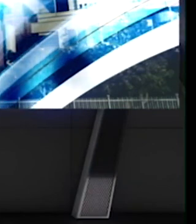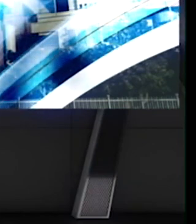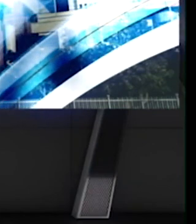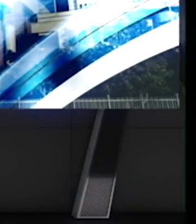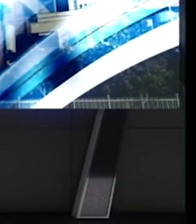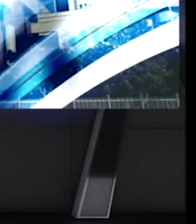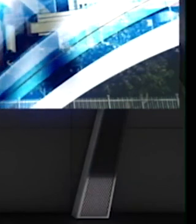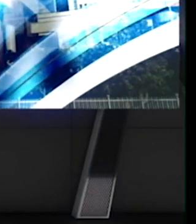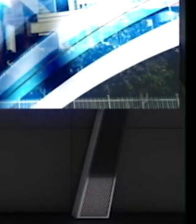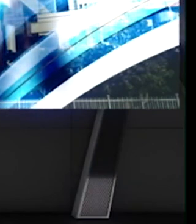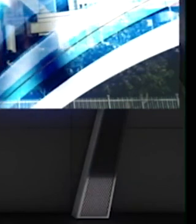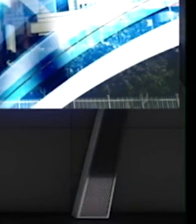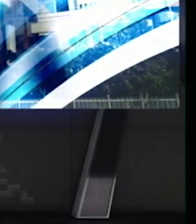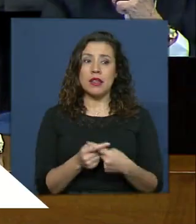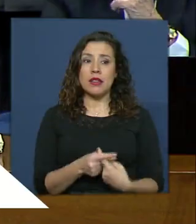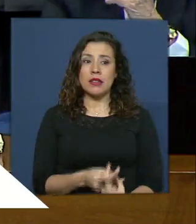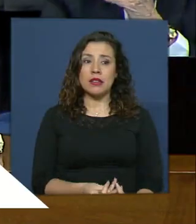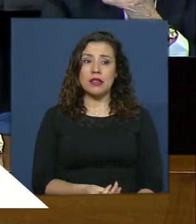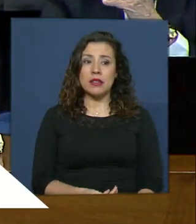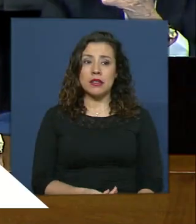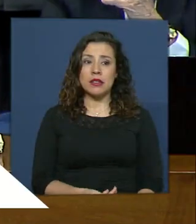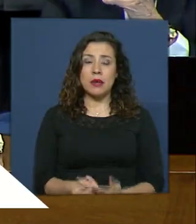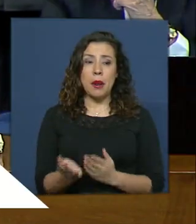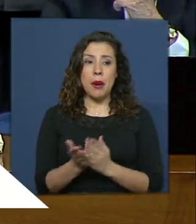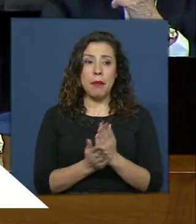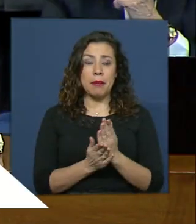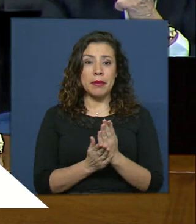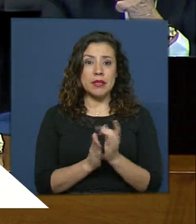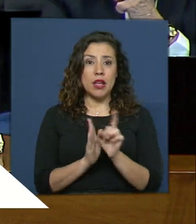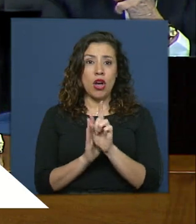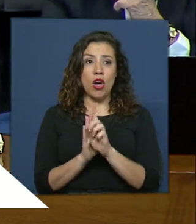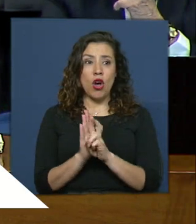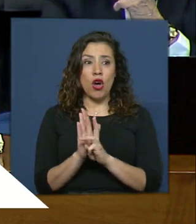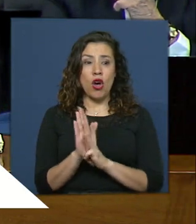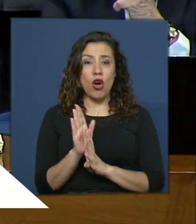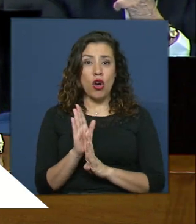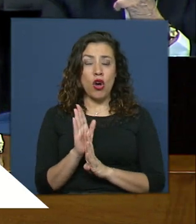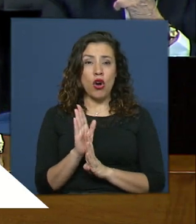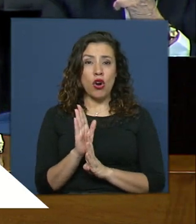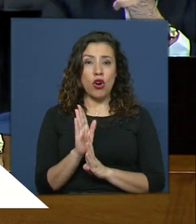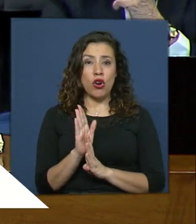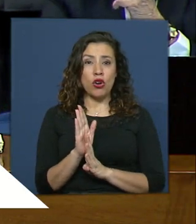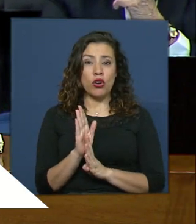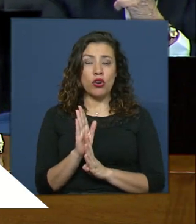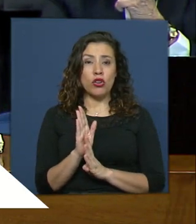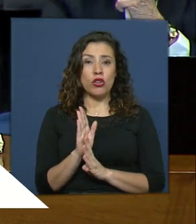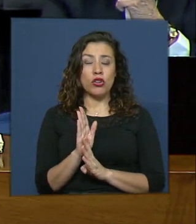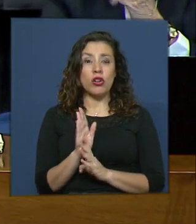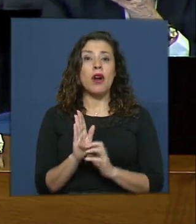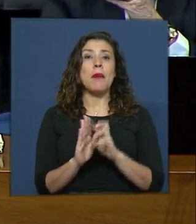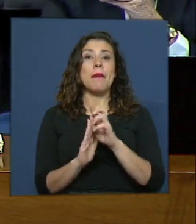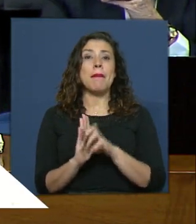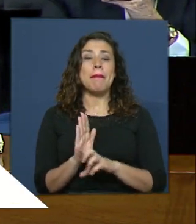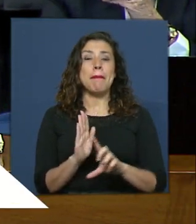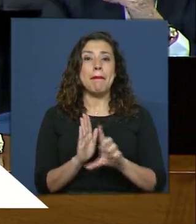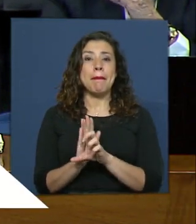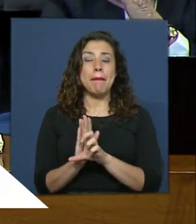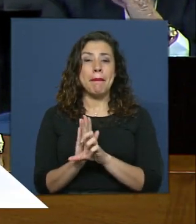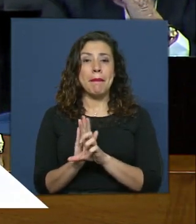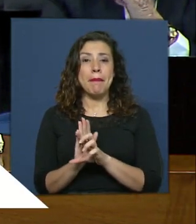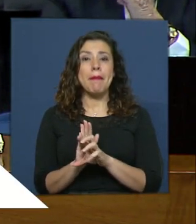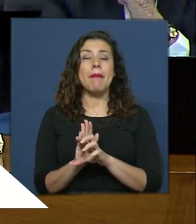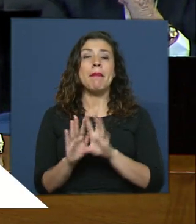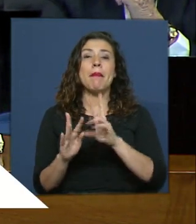humanidad cometidos en Chile. Iniciando la orden del día, corresponde tratar el proyecto de ley iniciado en